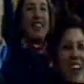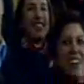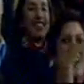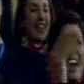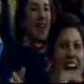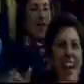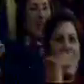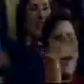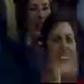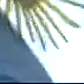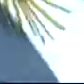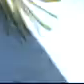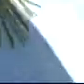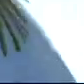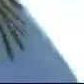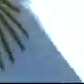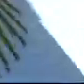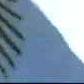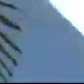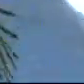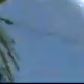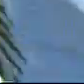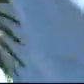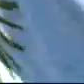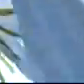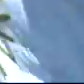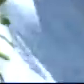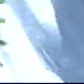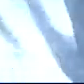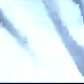Conforme a lo establecido por el artículo 75 de la ley